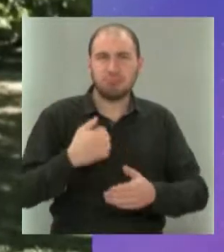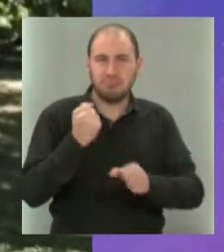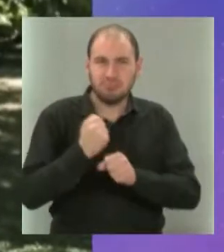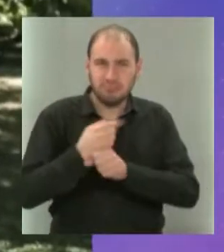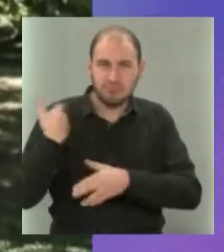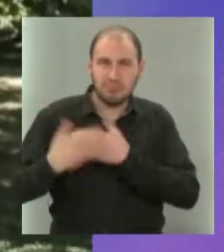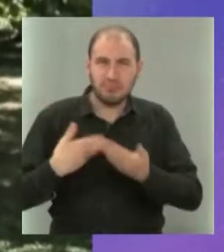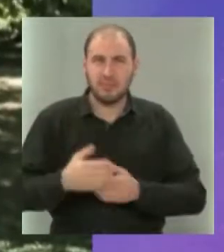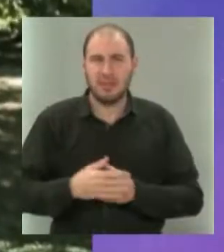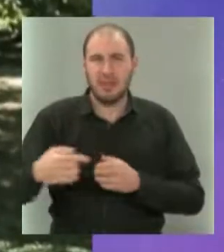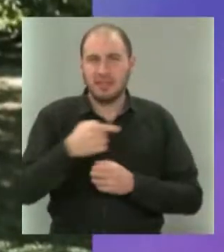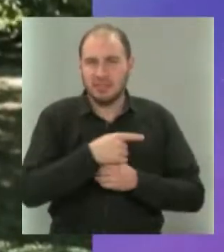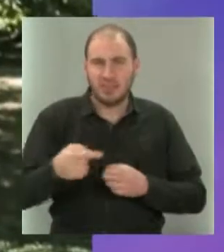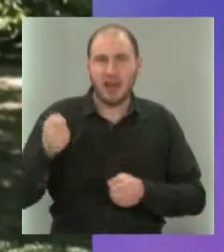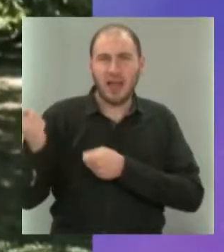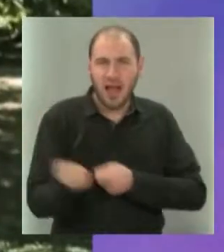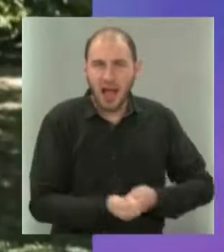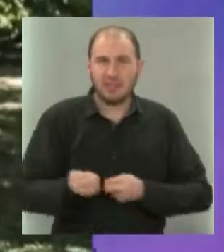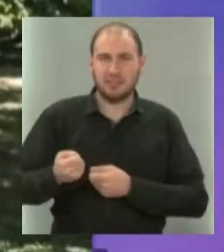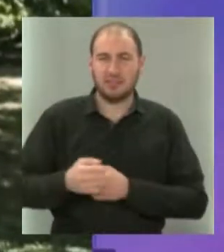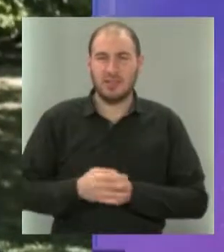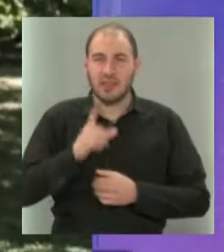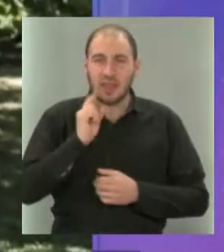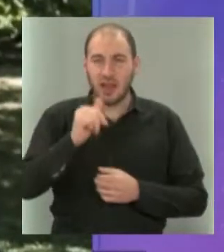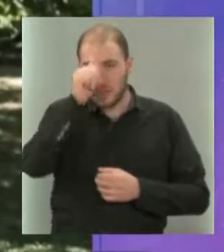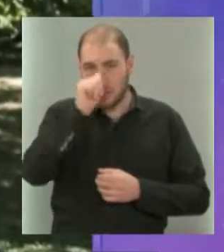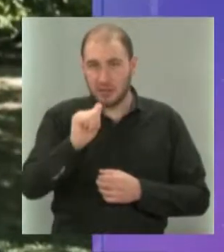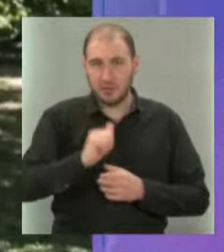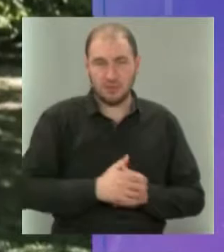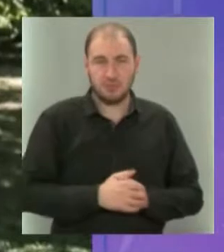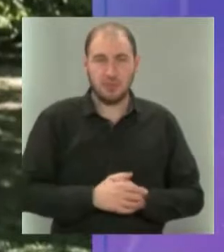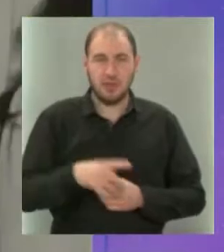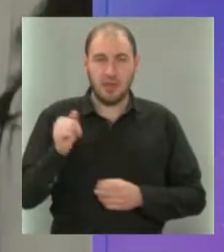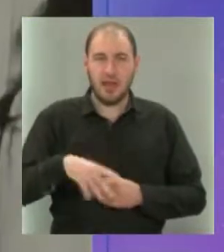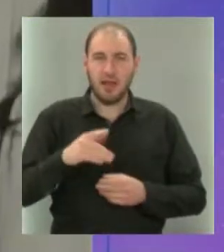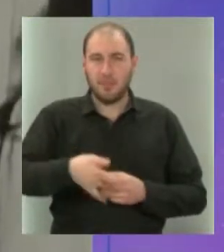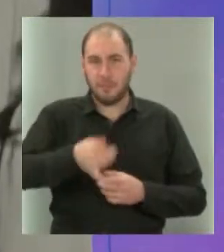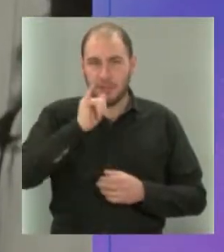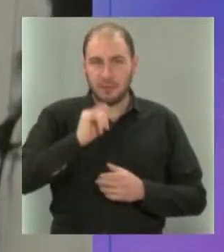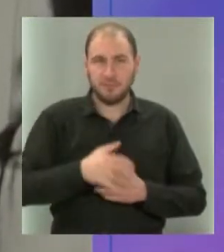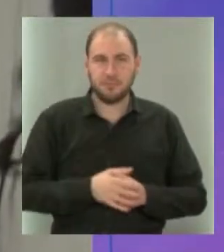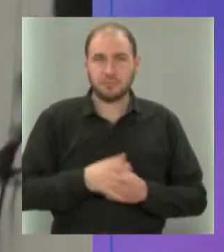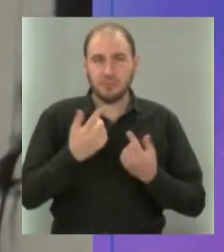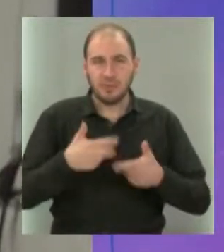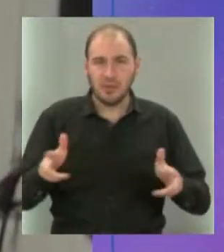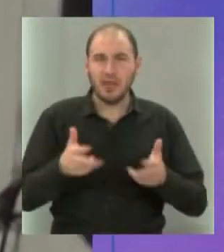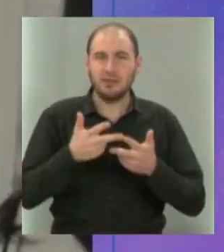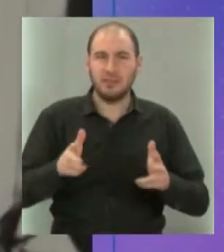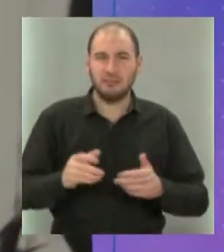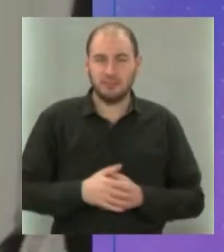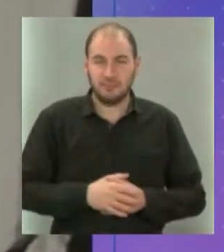trabajar la semana con el hacha, el domingo se tomaba un vino y